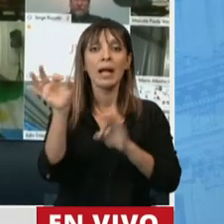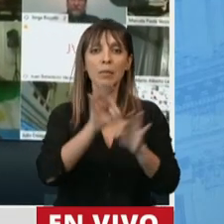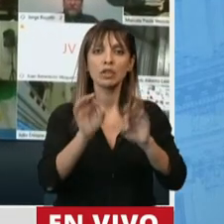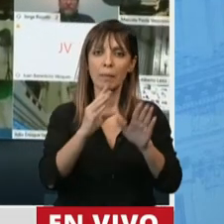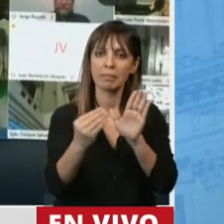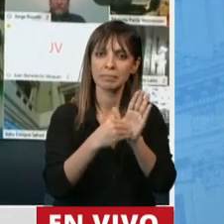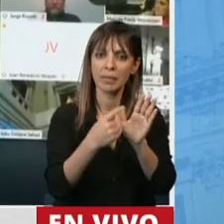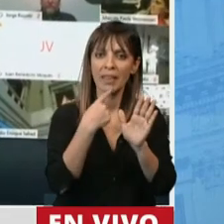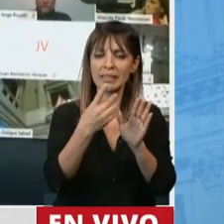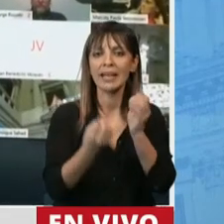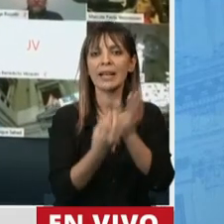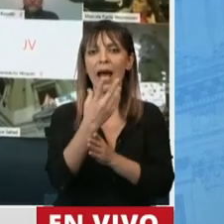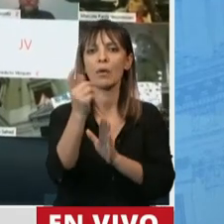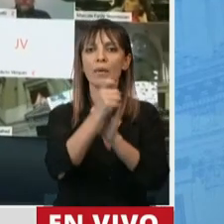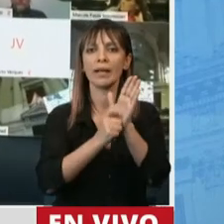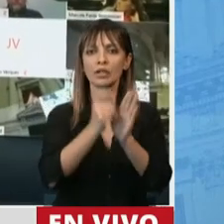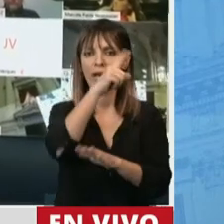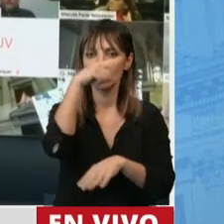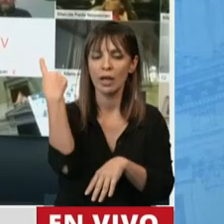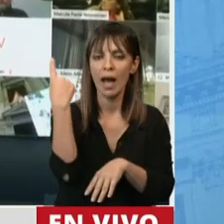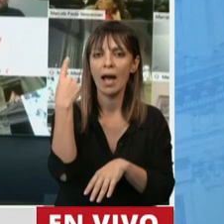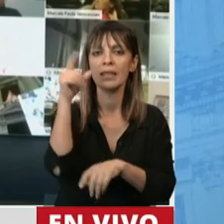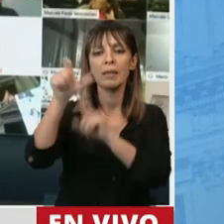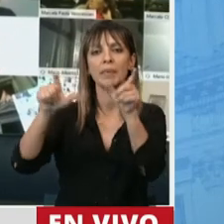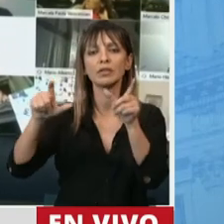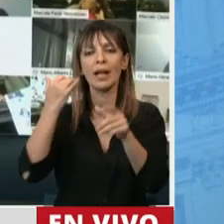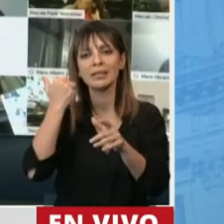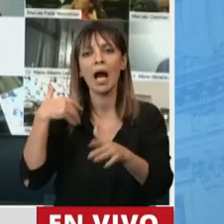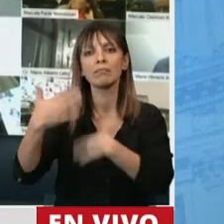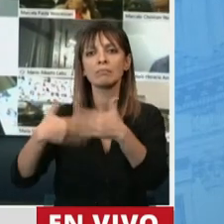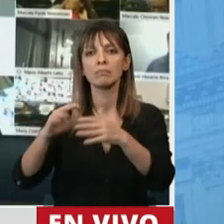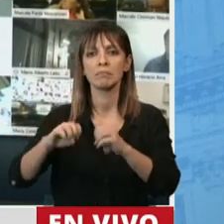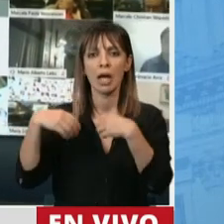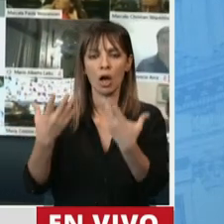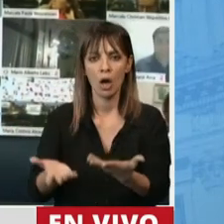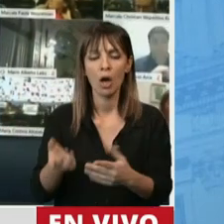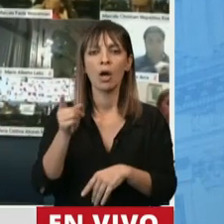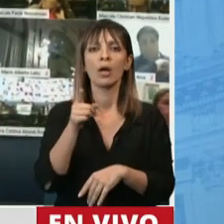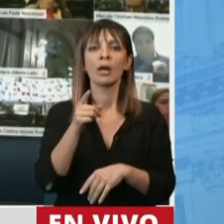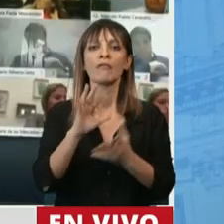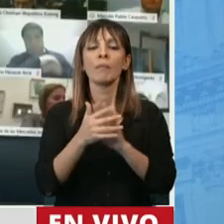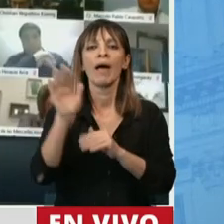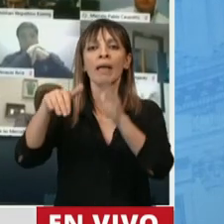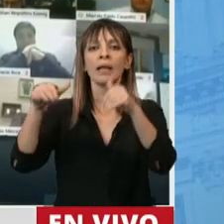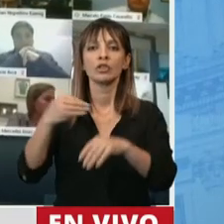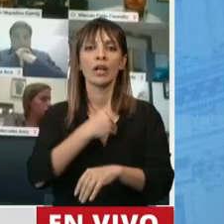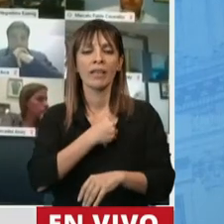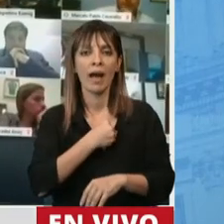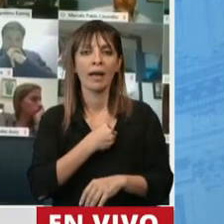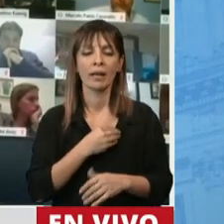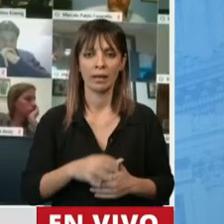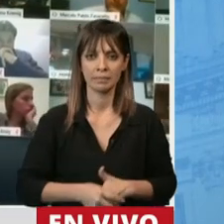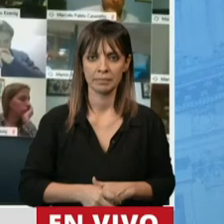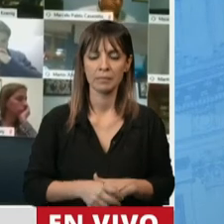propone abrir un registro nacional de pacientes recuperados del COVID para convocarlos de manera solidaria y por supuesto